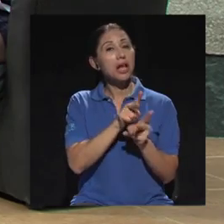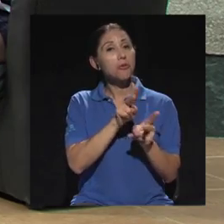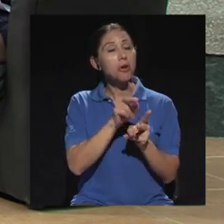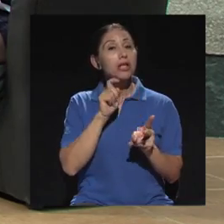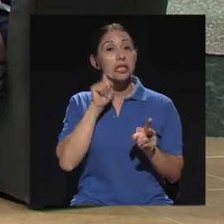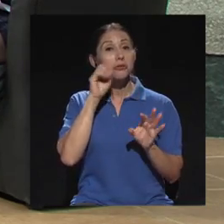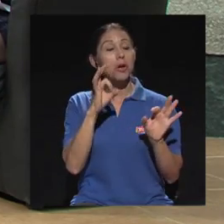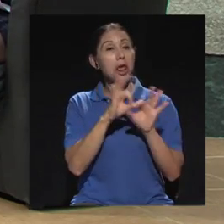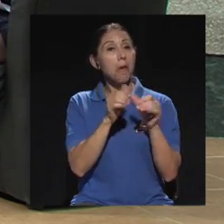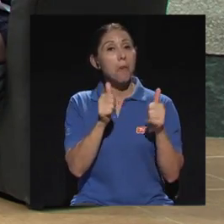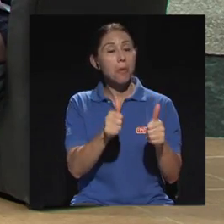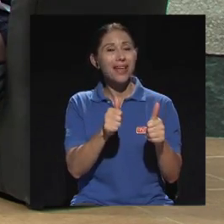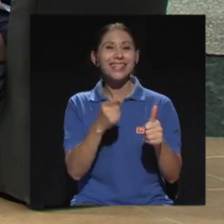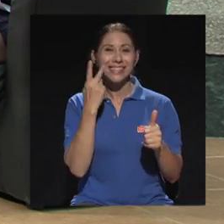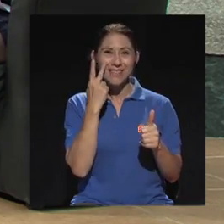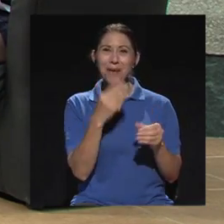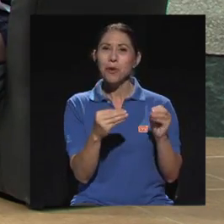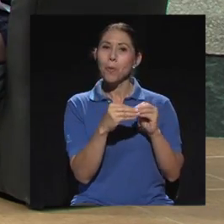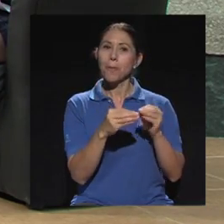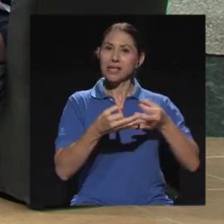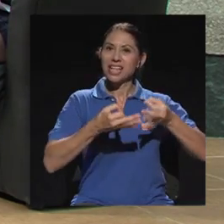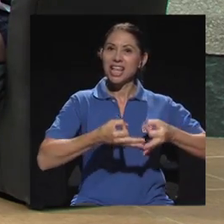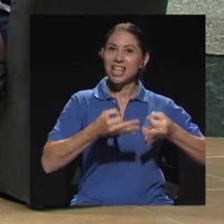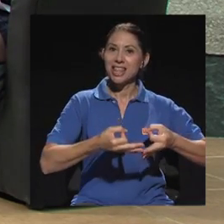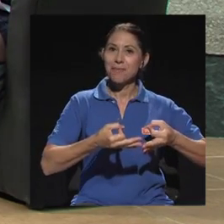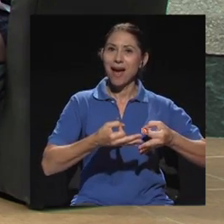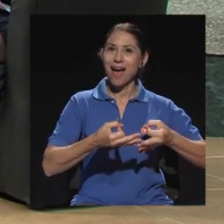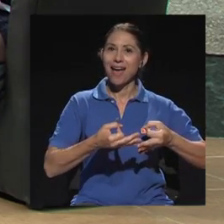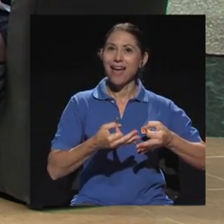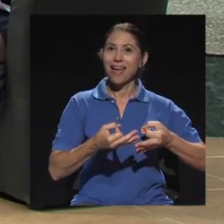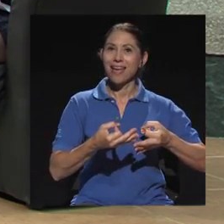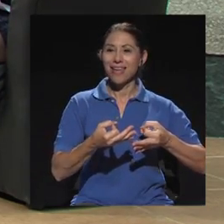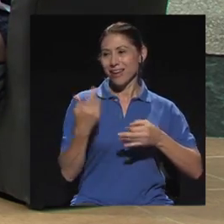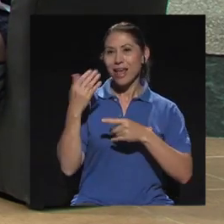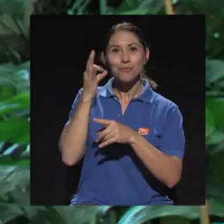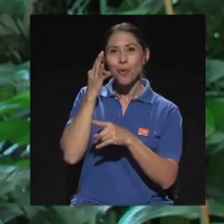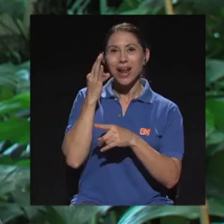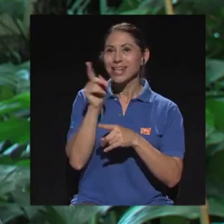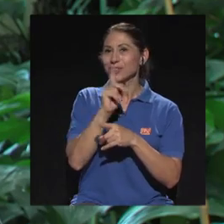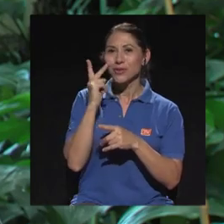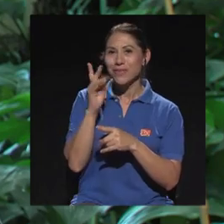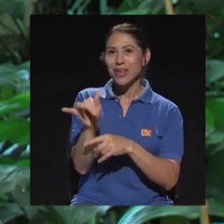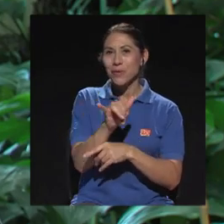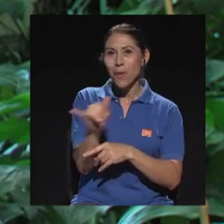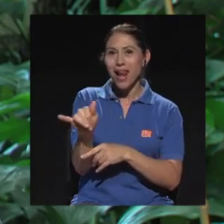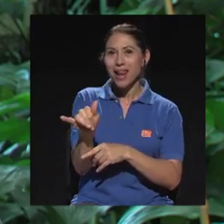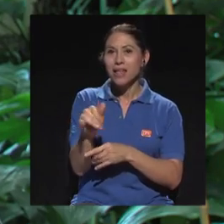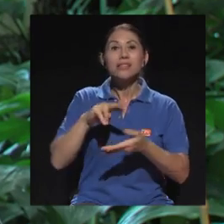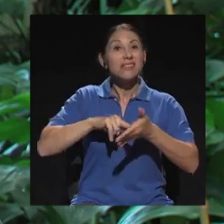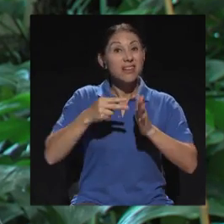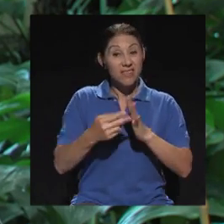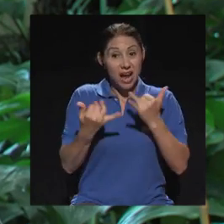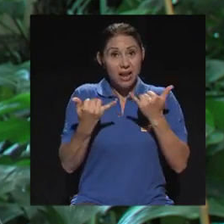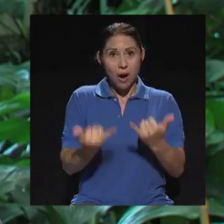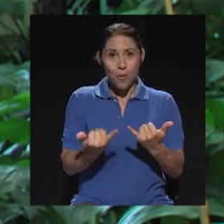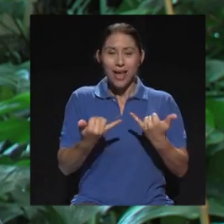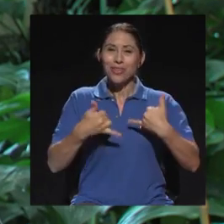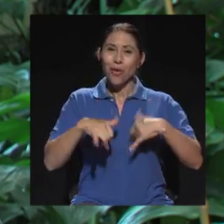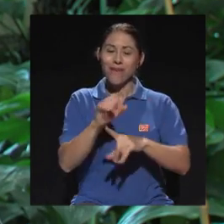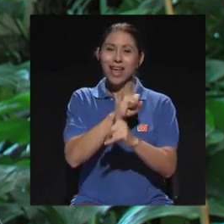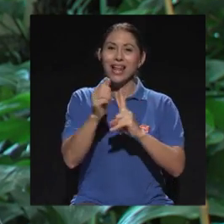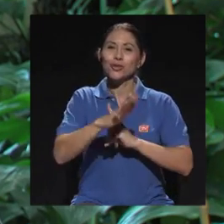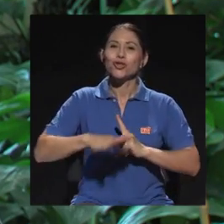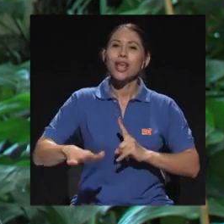mujeres. Y eso en el año 2015 nos deja ver que todavía existimos en una sociedad que